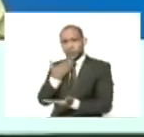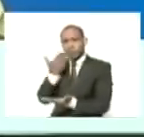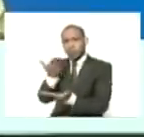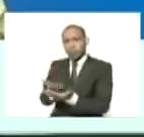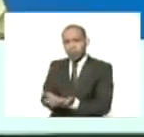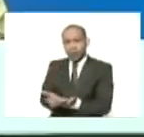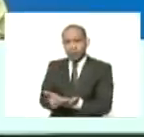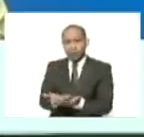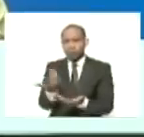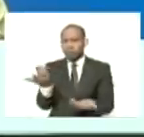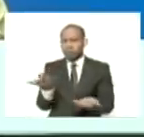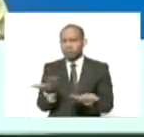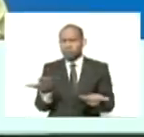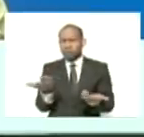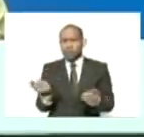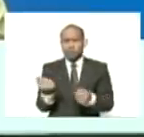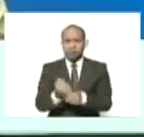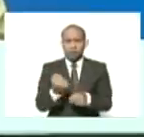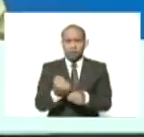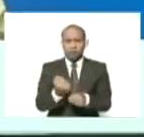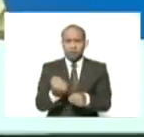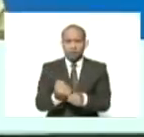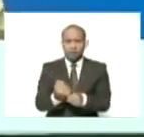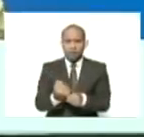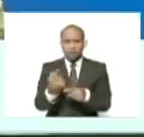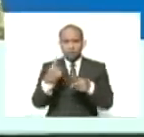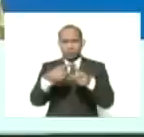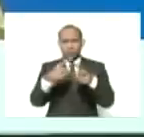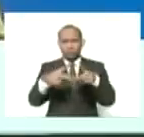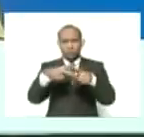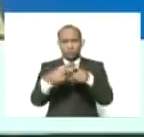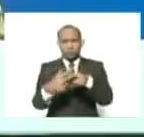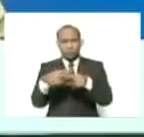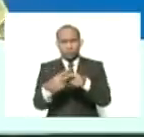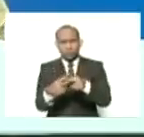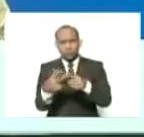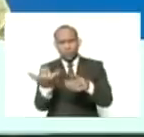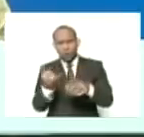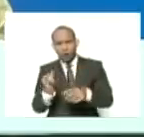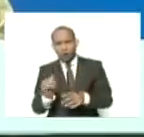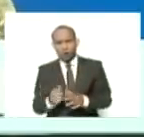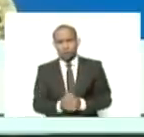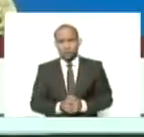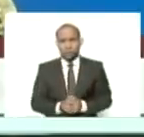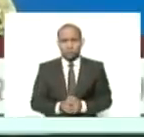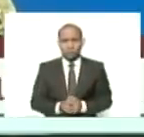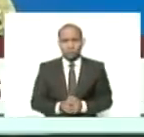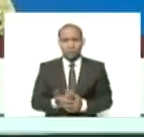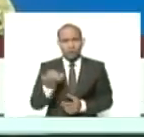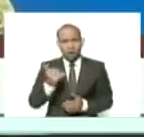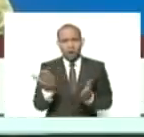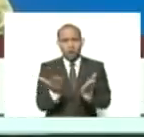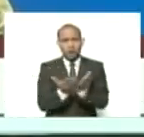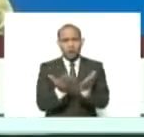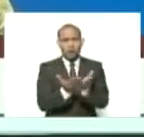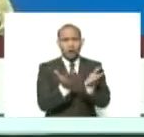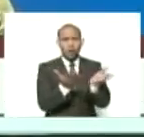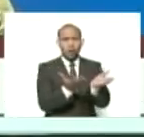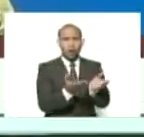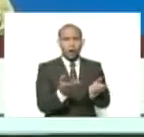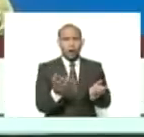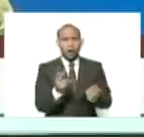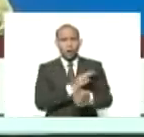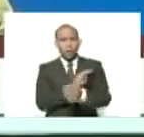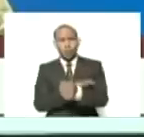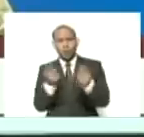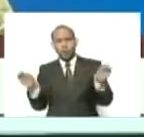para articular los distintos instrumentos que tenemos. Tenemos una escuela del poder popular en